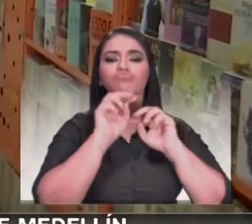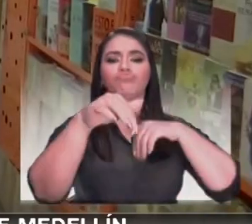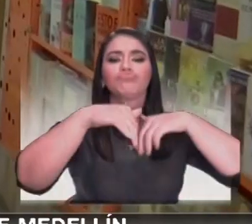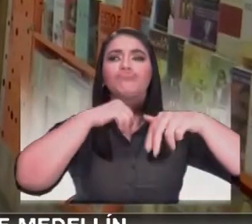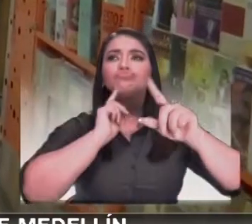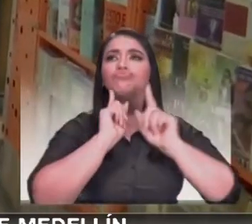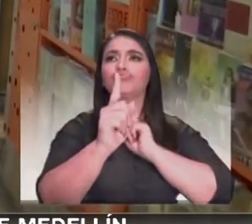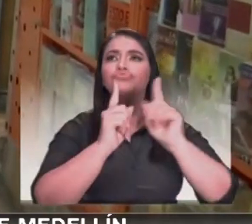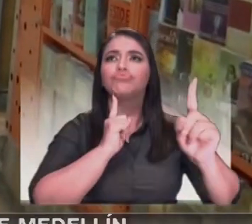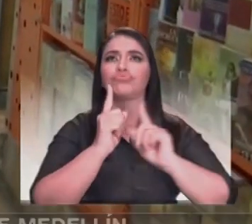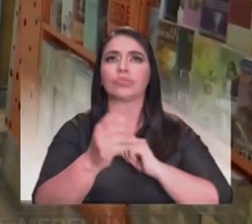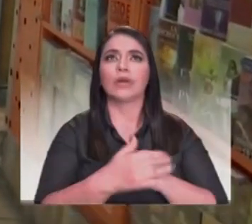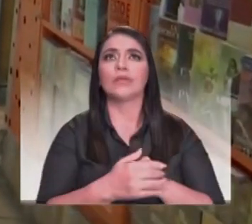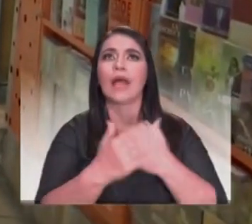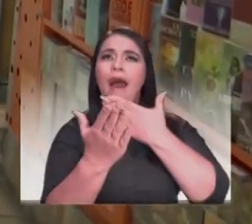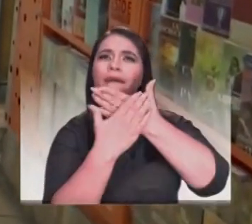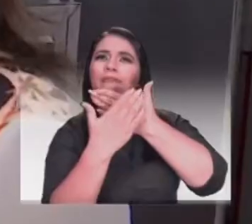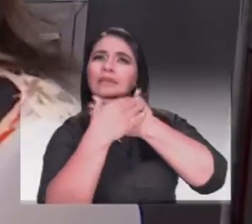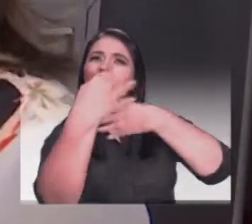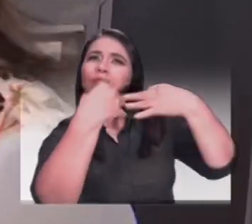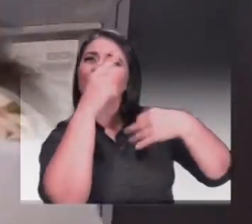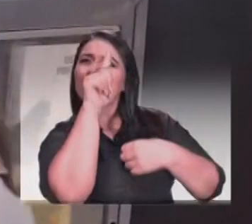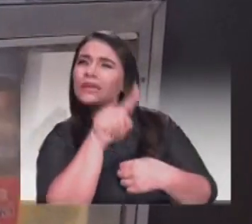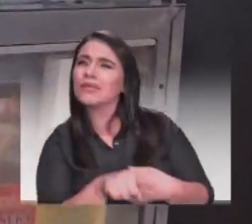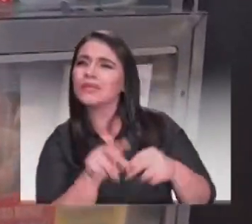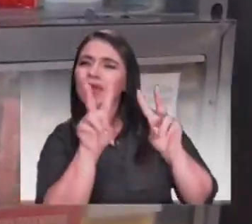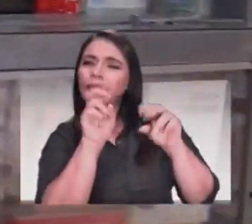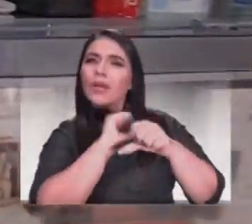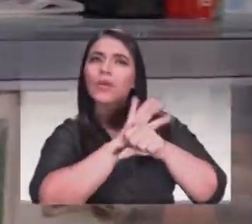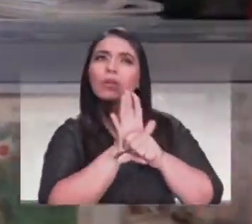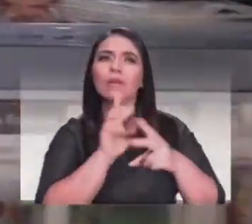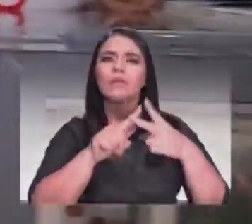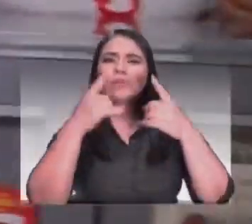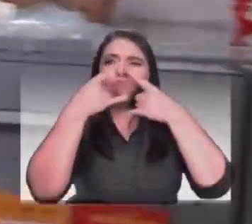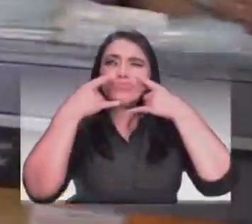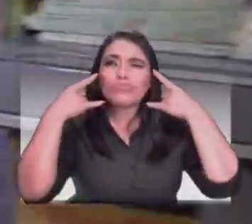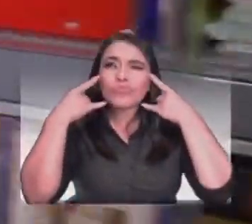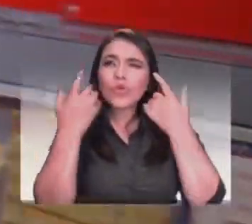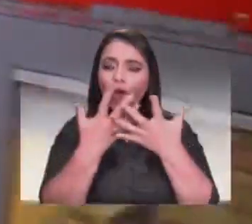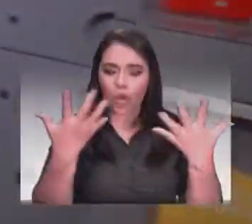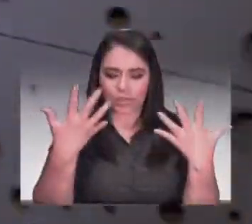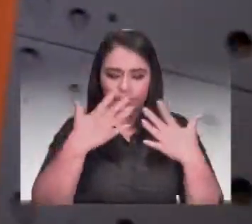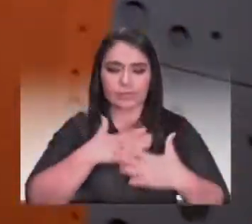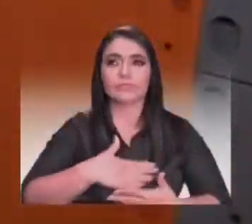usuarios, señalética explicativa del coronavirus y elementos de protección